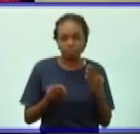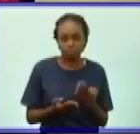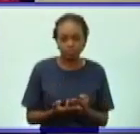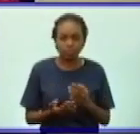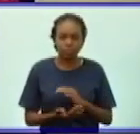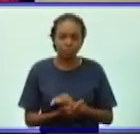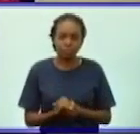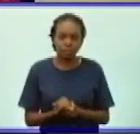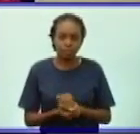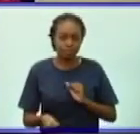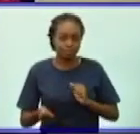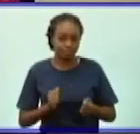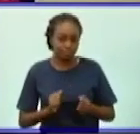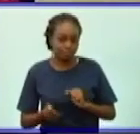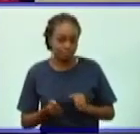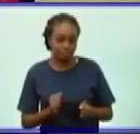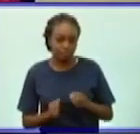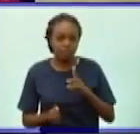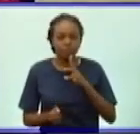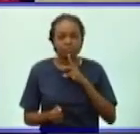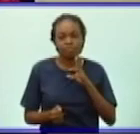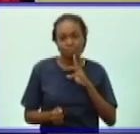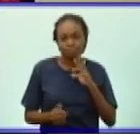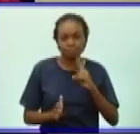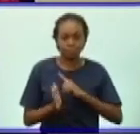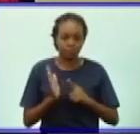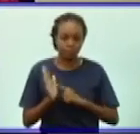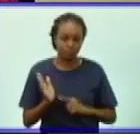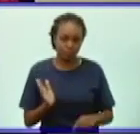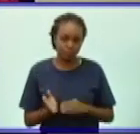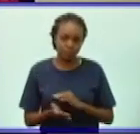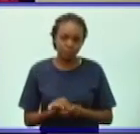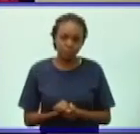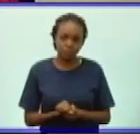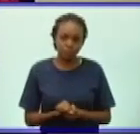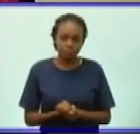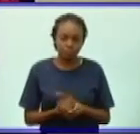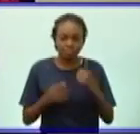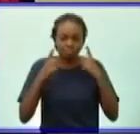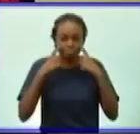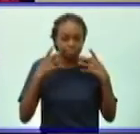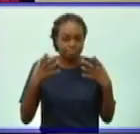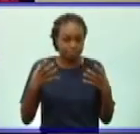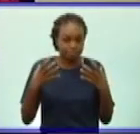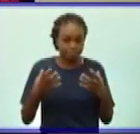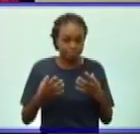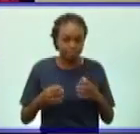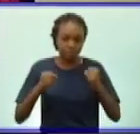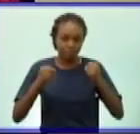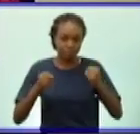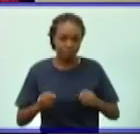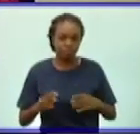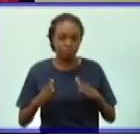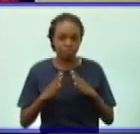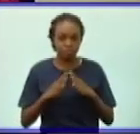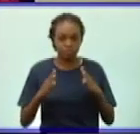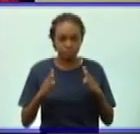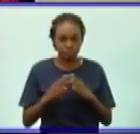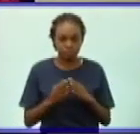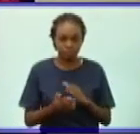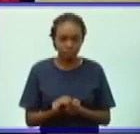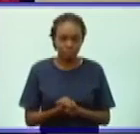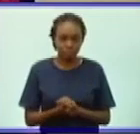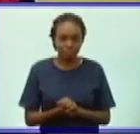debemos ahorrar tanto agua como electricidad. Y muy importante, quedarte en casa. Para esa